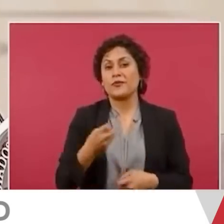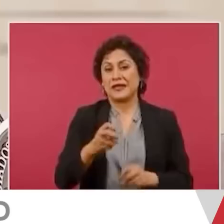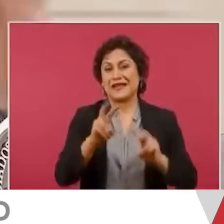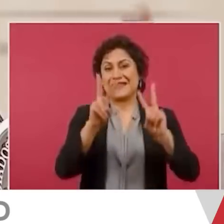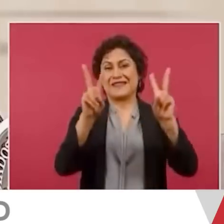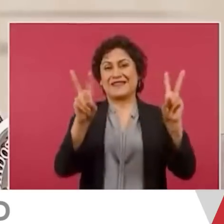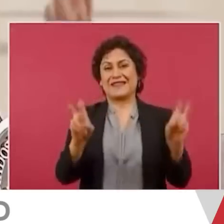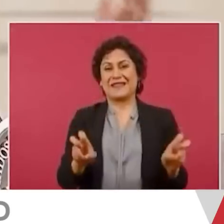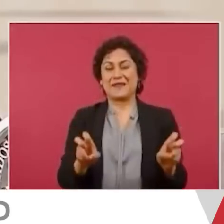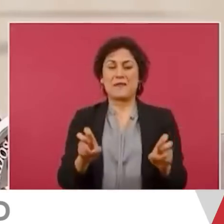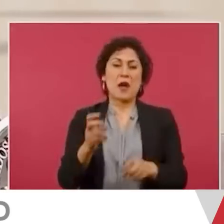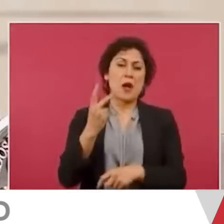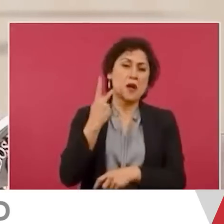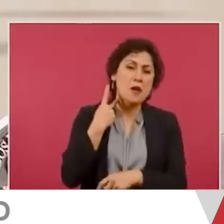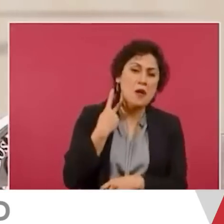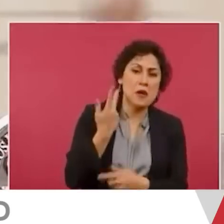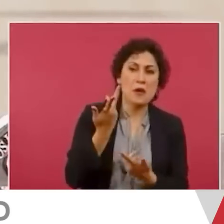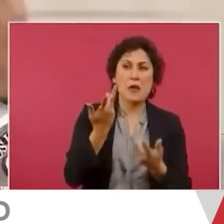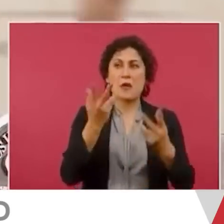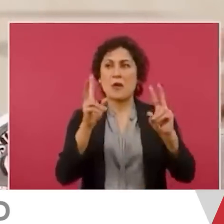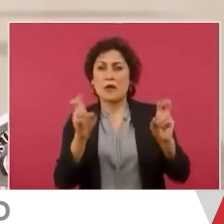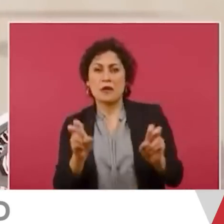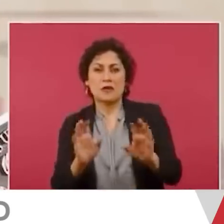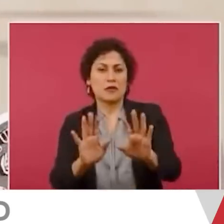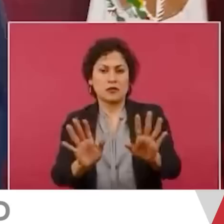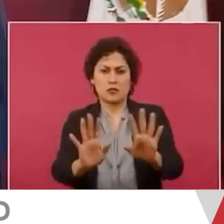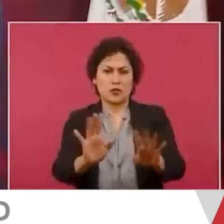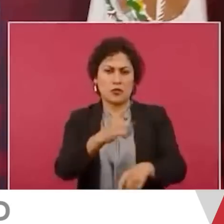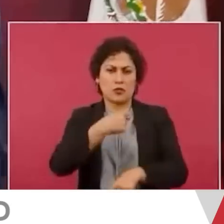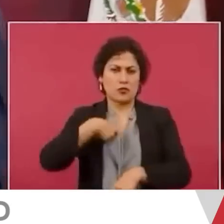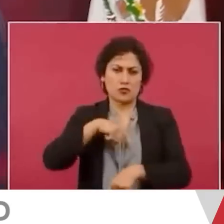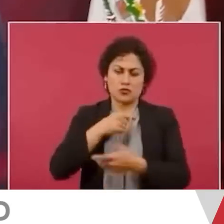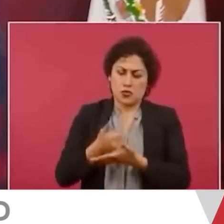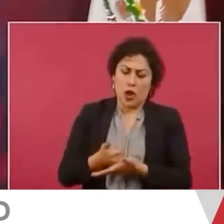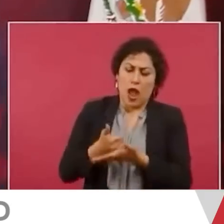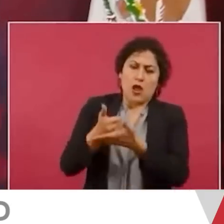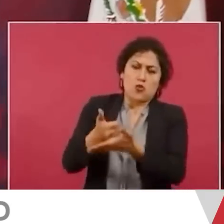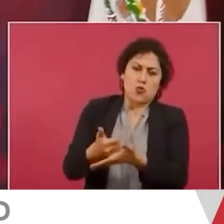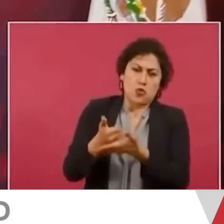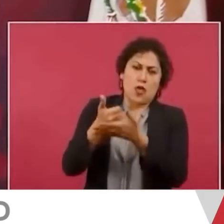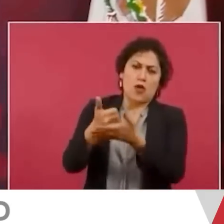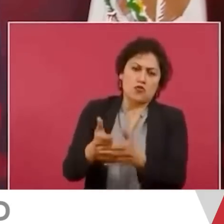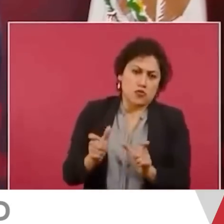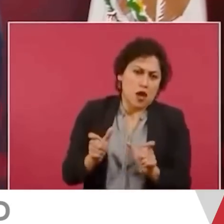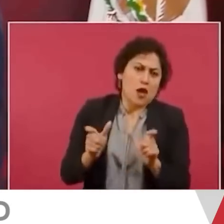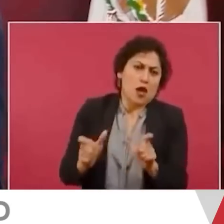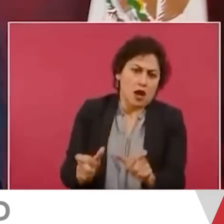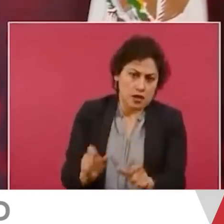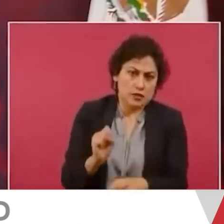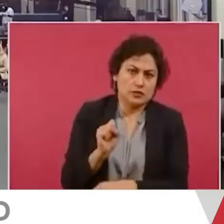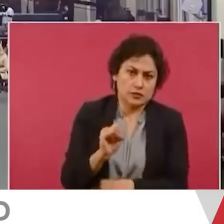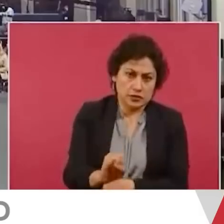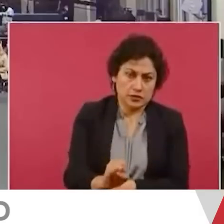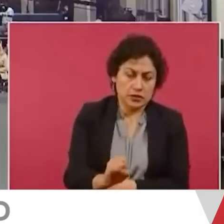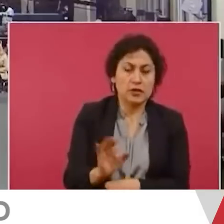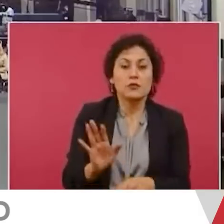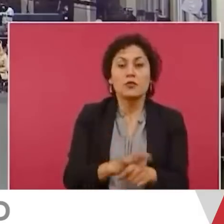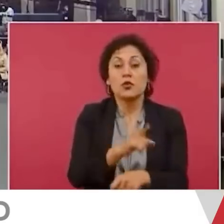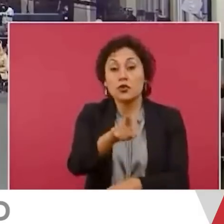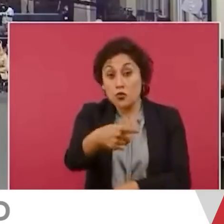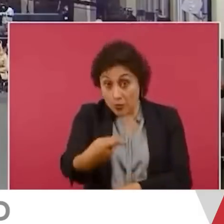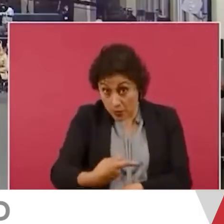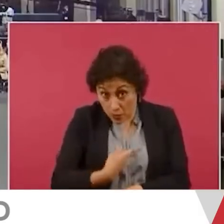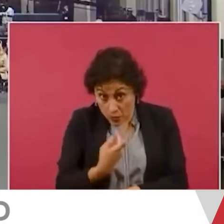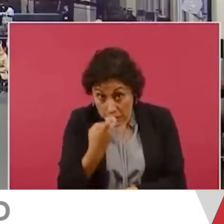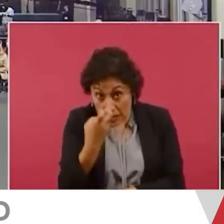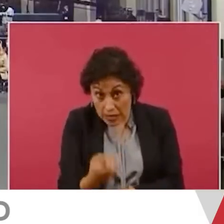partidista, ¿no? Estamos nosotros ayudando en Guanajuato y vamos a seguirlo haciendo. Porque me preguntas eso, yo te puedo decir que